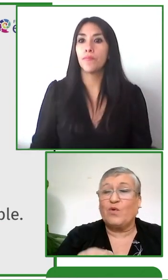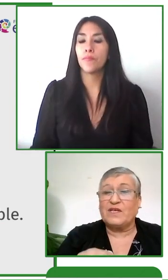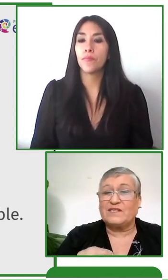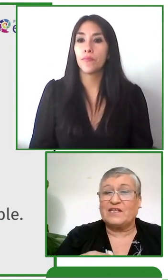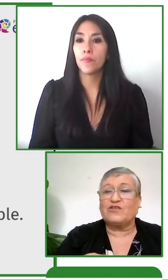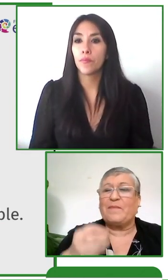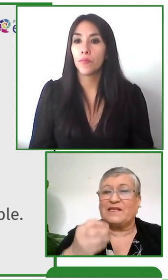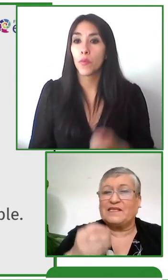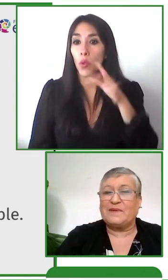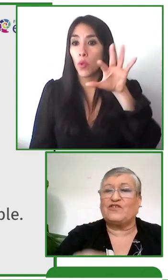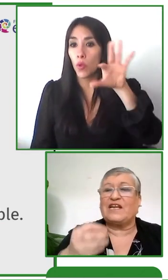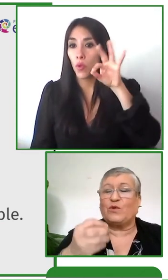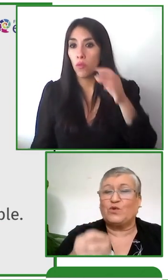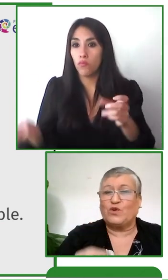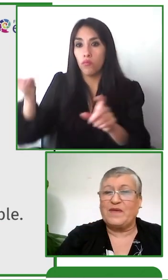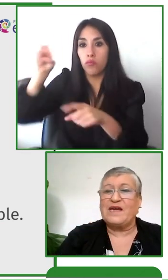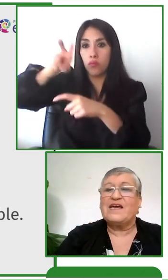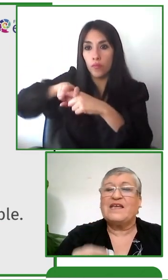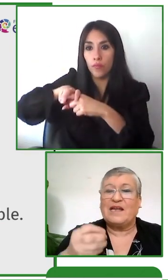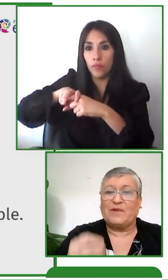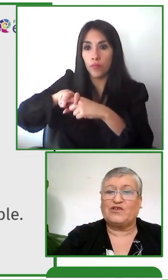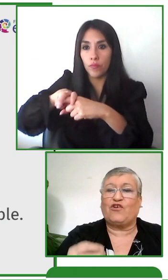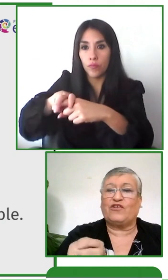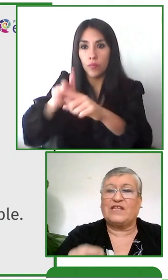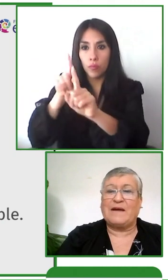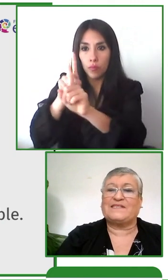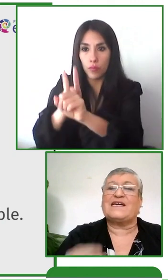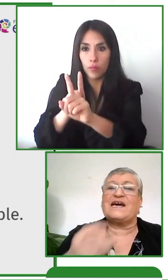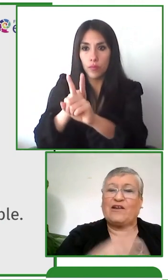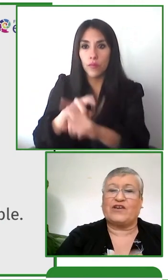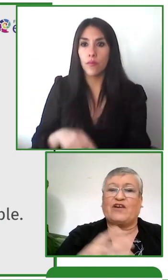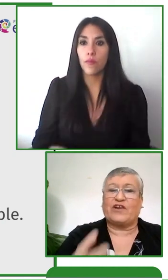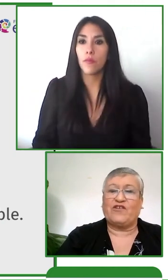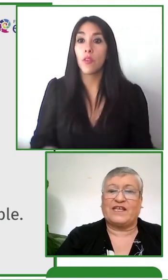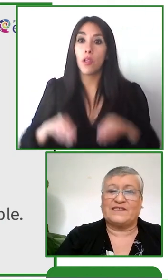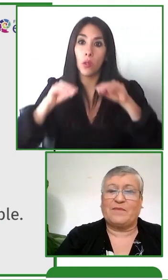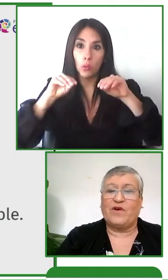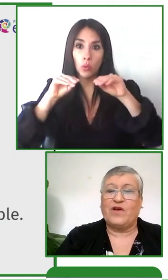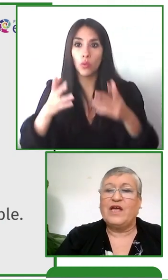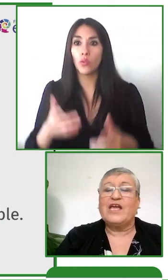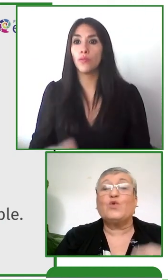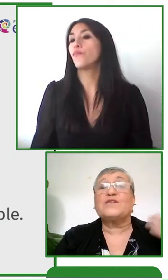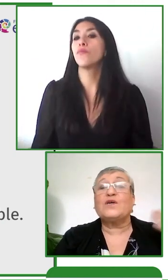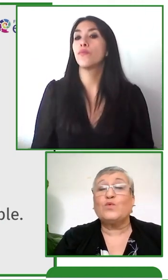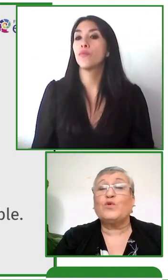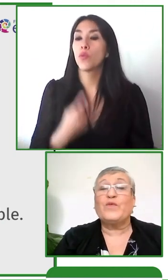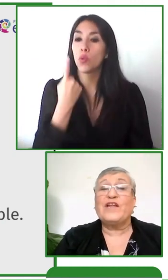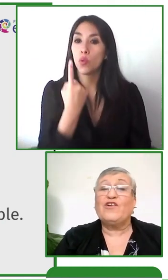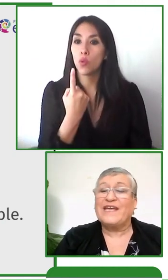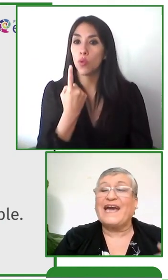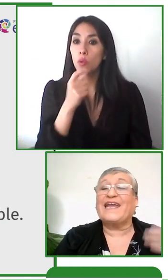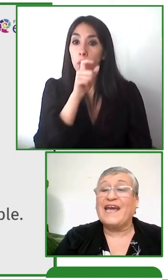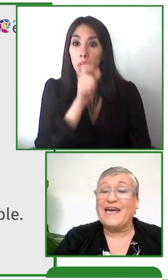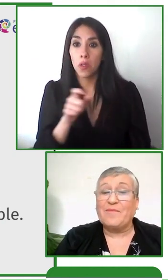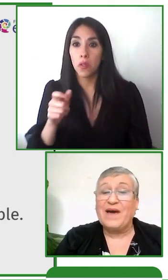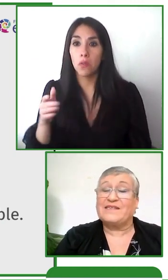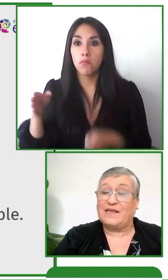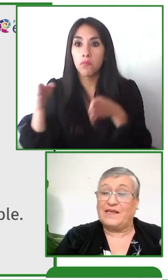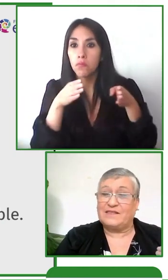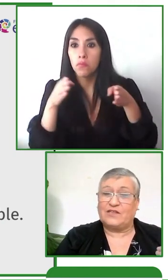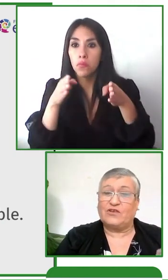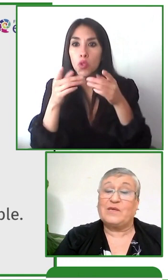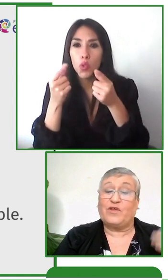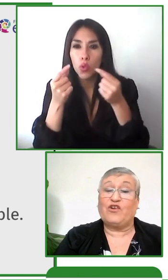que incluye, ¿cierto?, la participación y la autonomía de las personas con discapacidad en los recorridos que hacemos. Y un segundo modelo que agrega